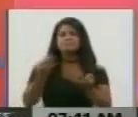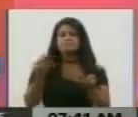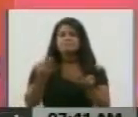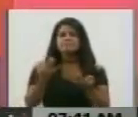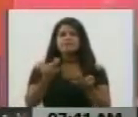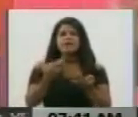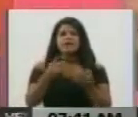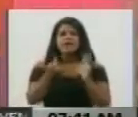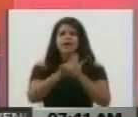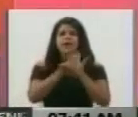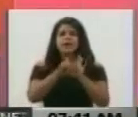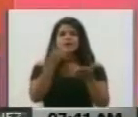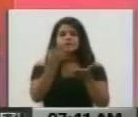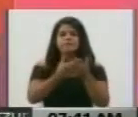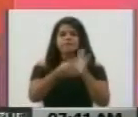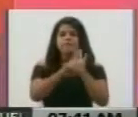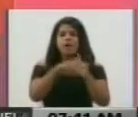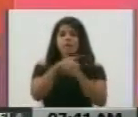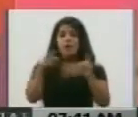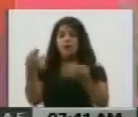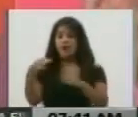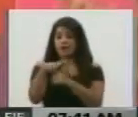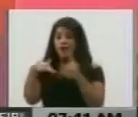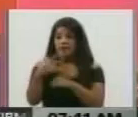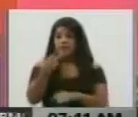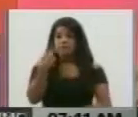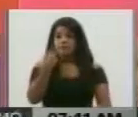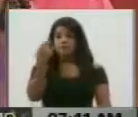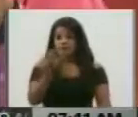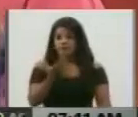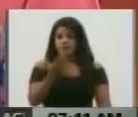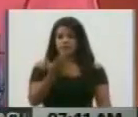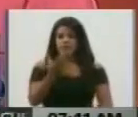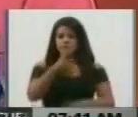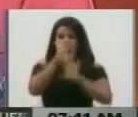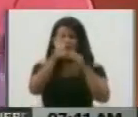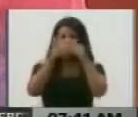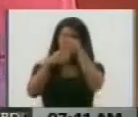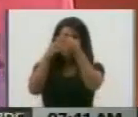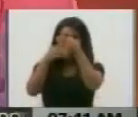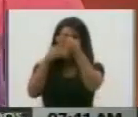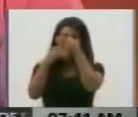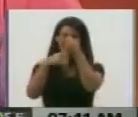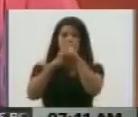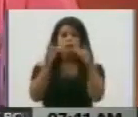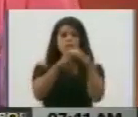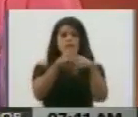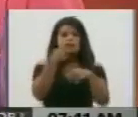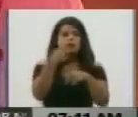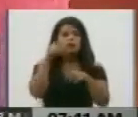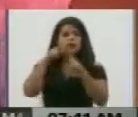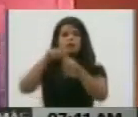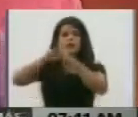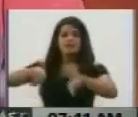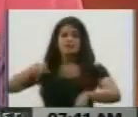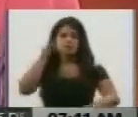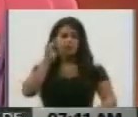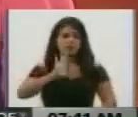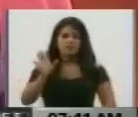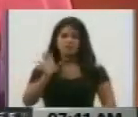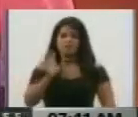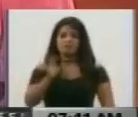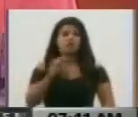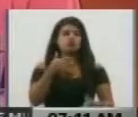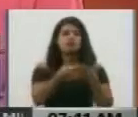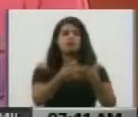jurídico, pero la realidad política es que han sumado una mayoría política para destituir a la presidenta, independientemente de lo